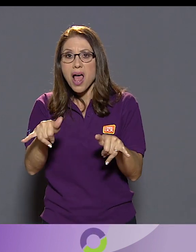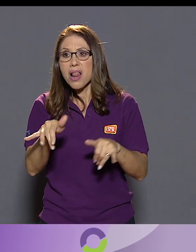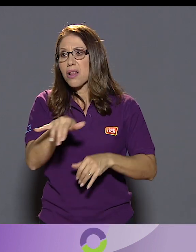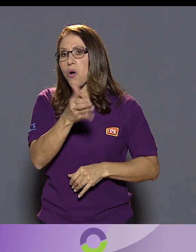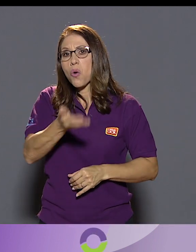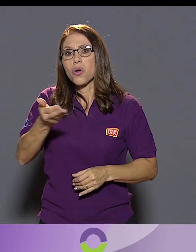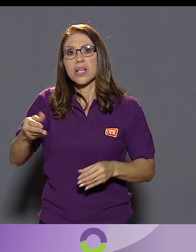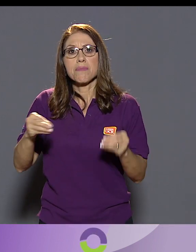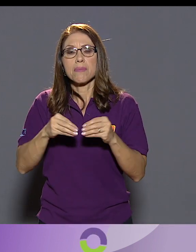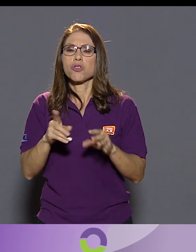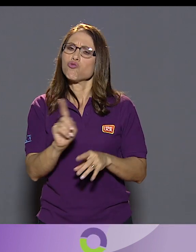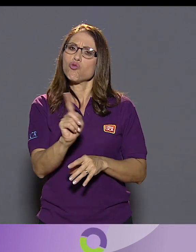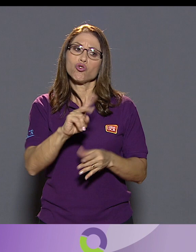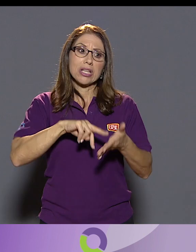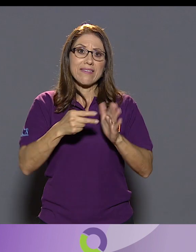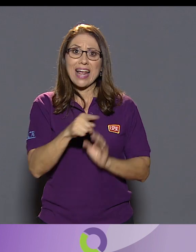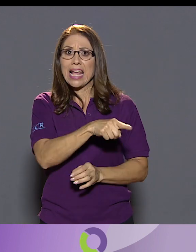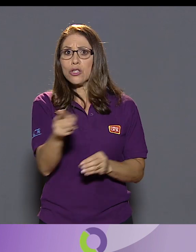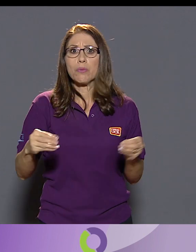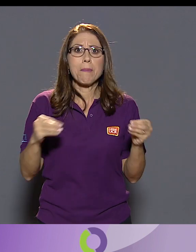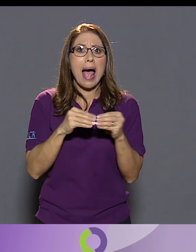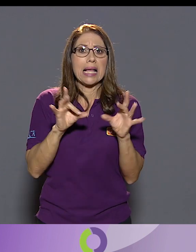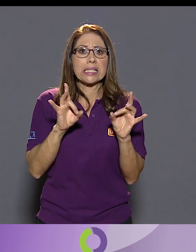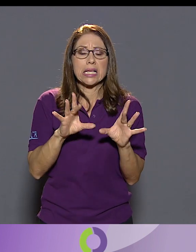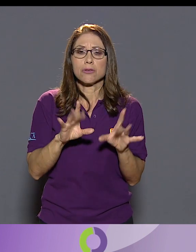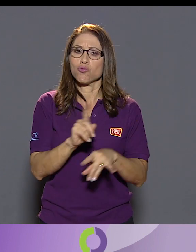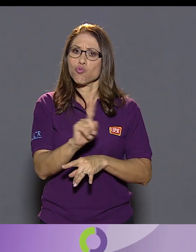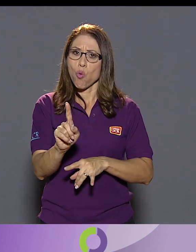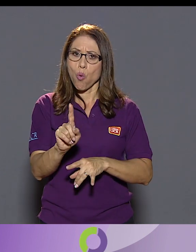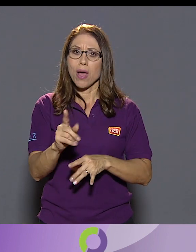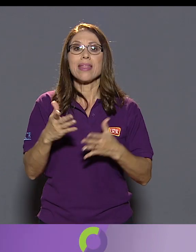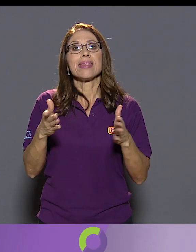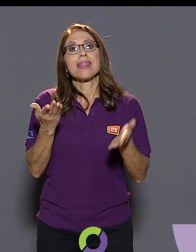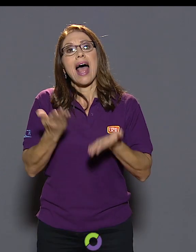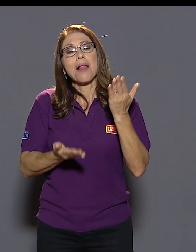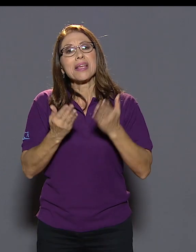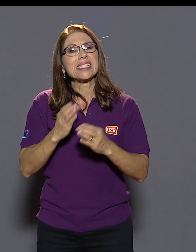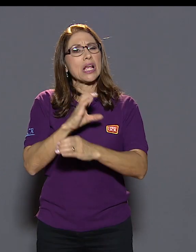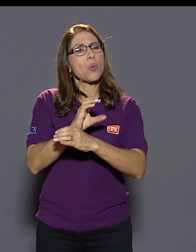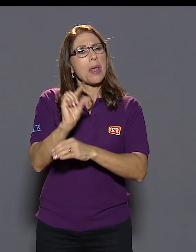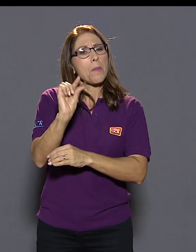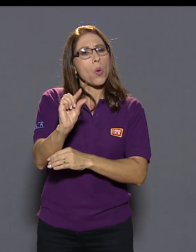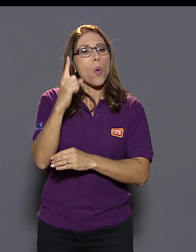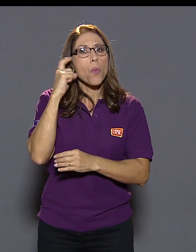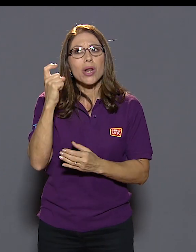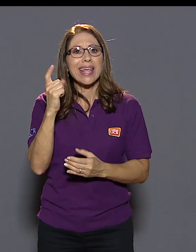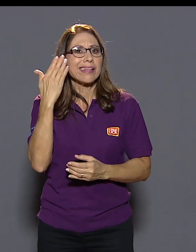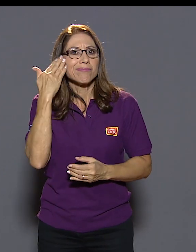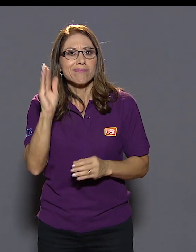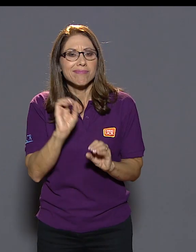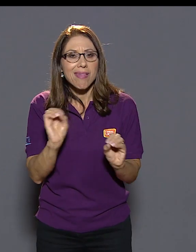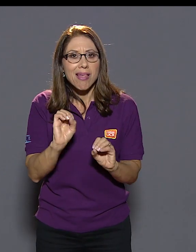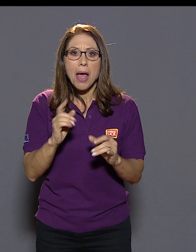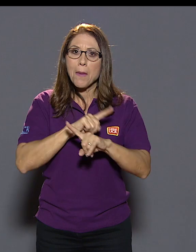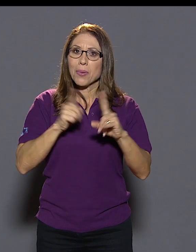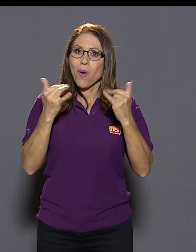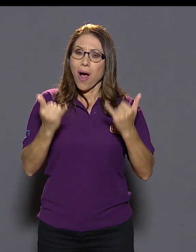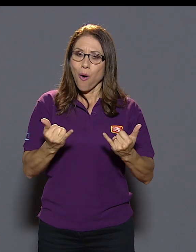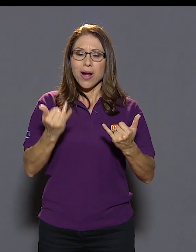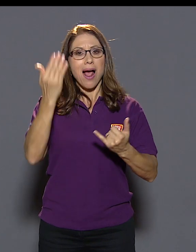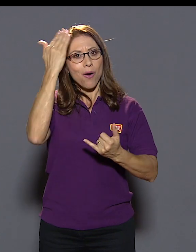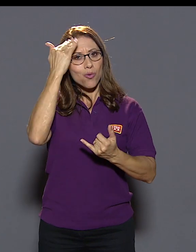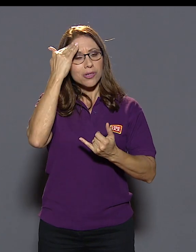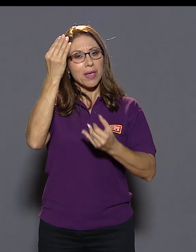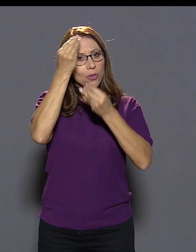mayor prevalencia de más cosas, sino que simplemente hay un cuidado mucho menor por falta de conocimiento. Y la idea de ahora es lograr que demos ese